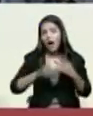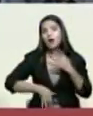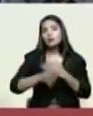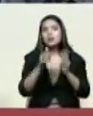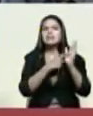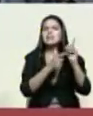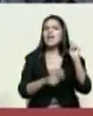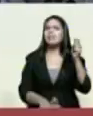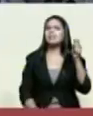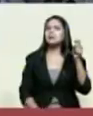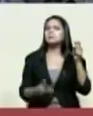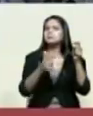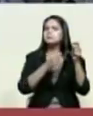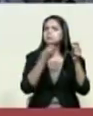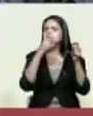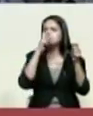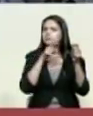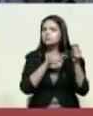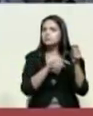tiene